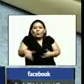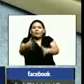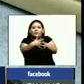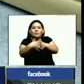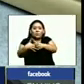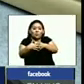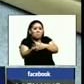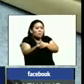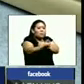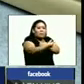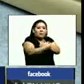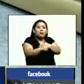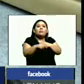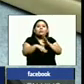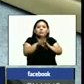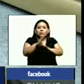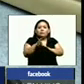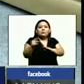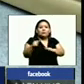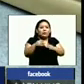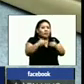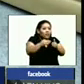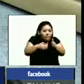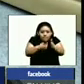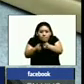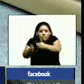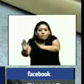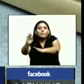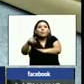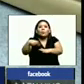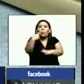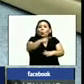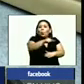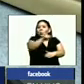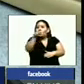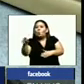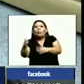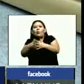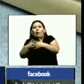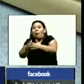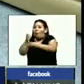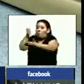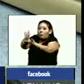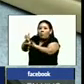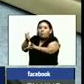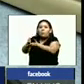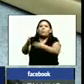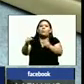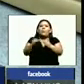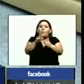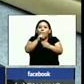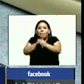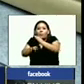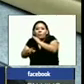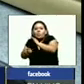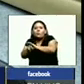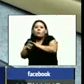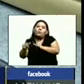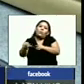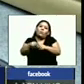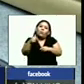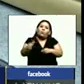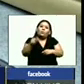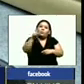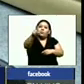Unidos Vienen en muchas rutas En las Américas No solo hacia Estados Unidos Hablan de Migrantes Que están rumbo Para